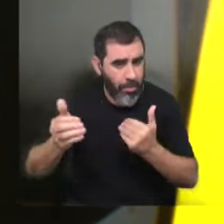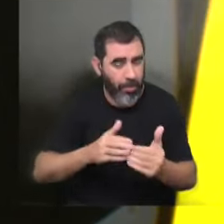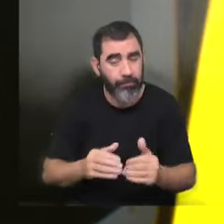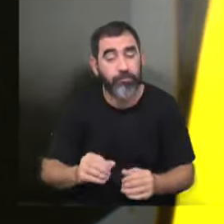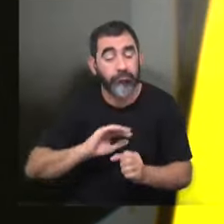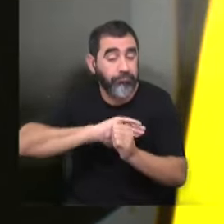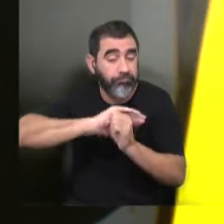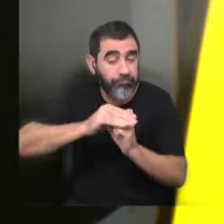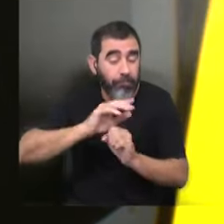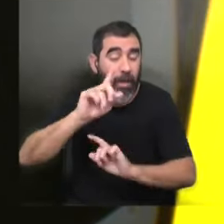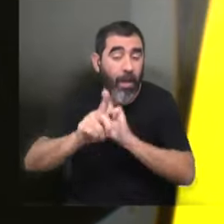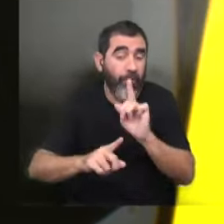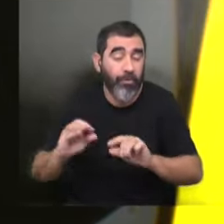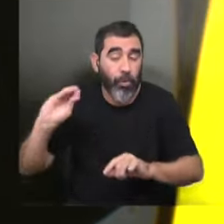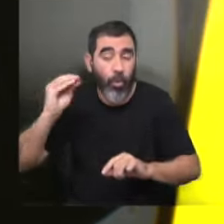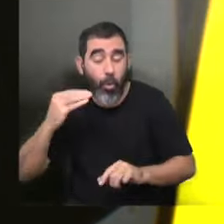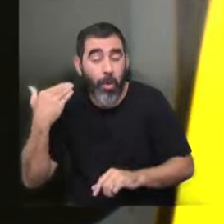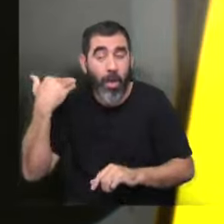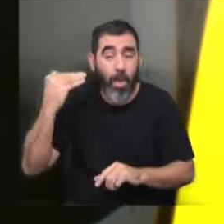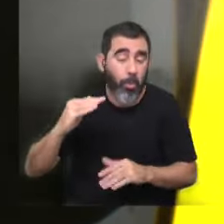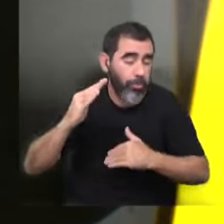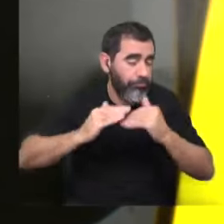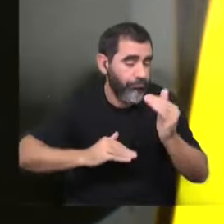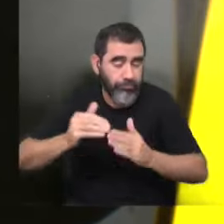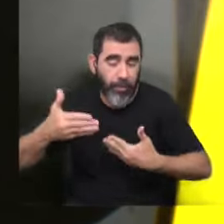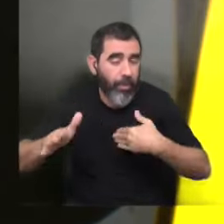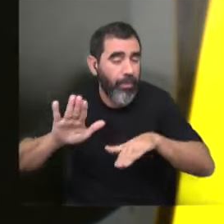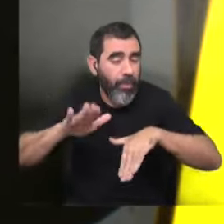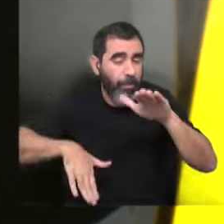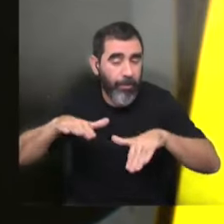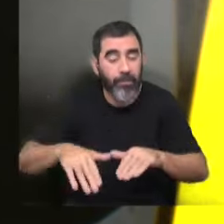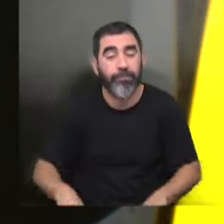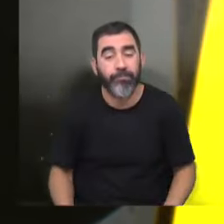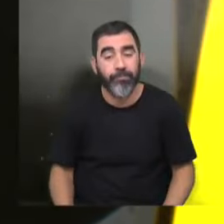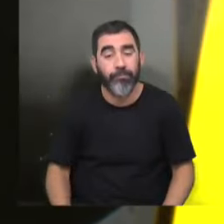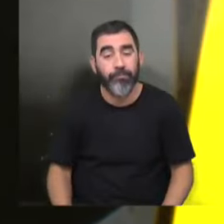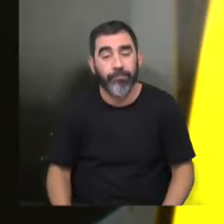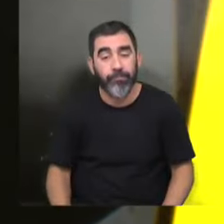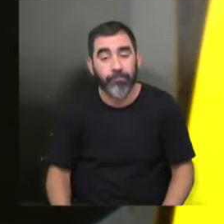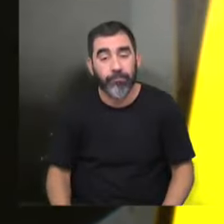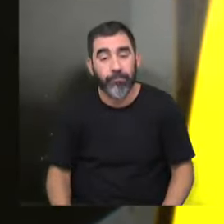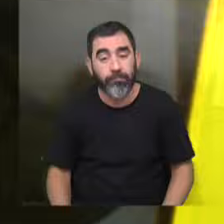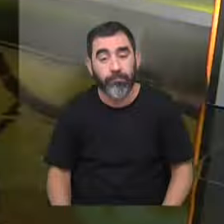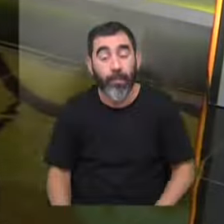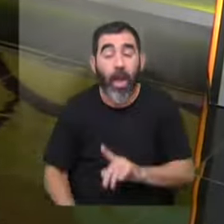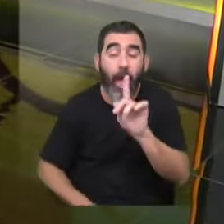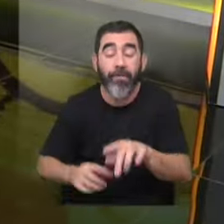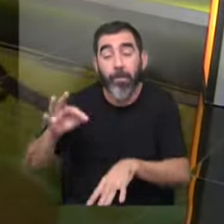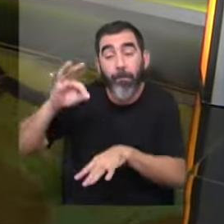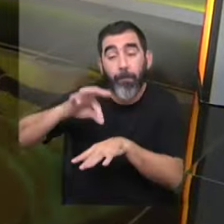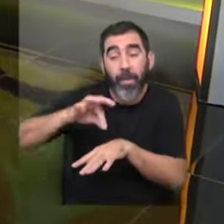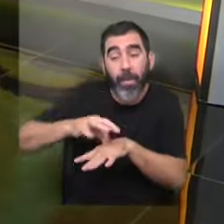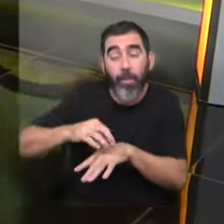alopecia ataca a, es una patología de adultos jóvenes y adultos, pero también pasa que por determinadas indicación médica, en el